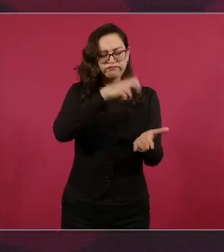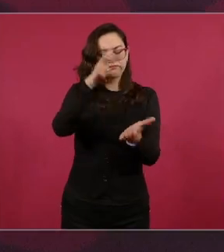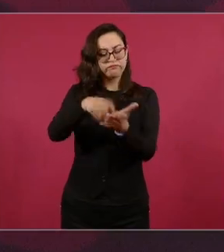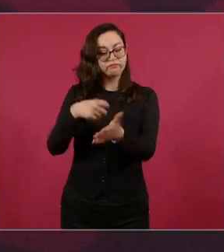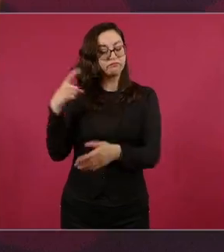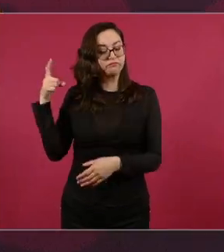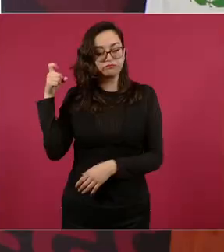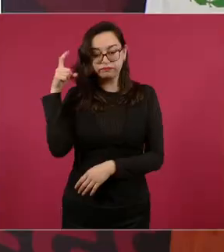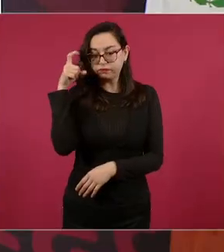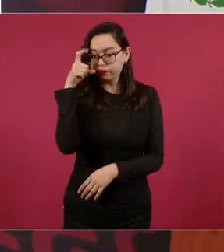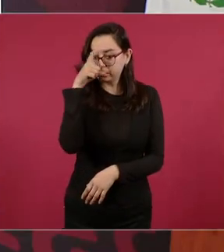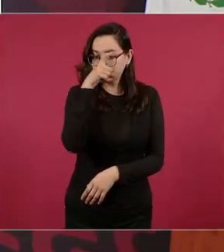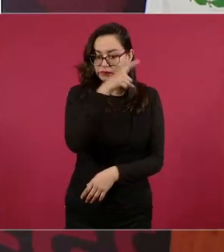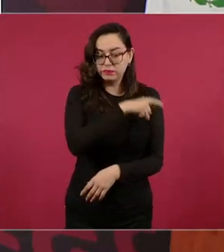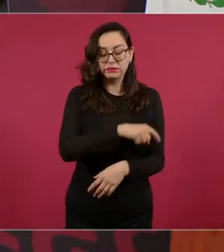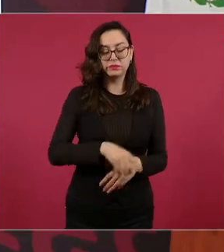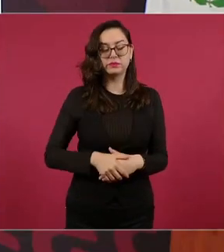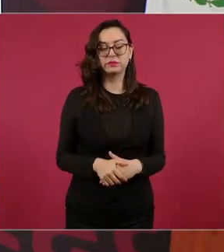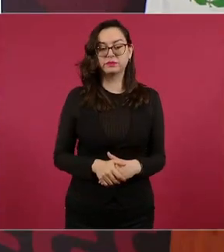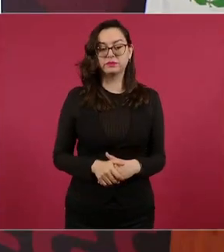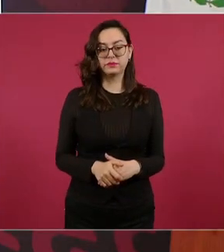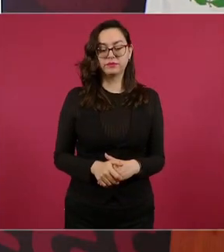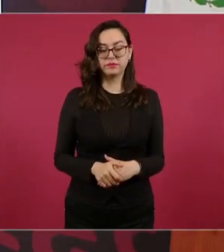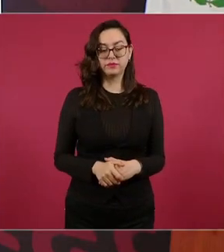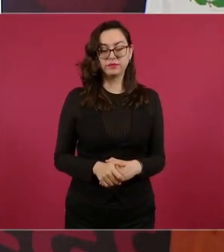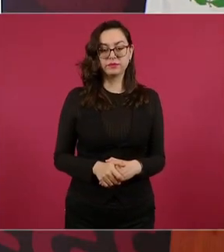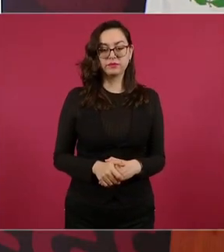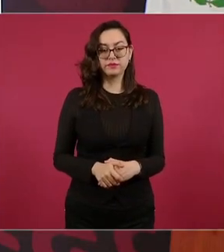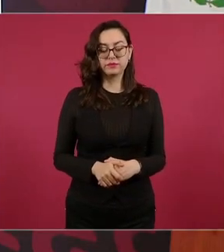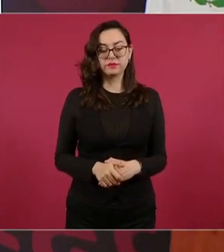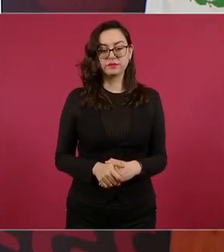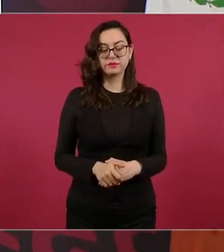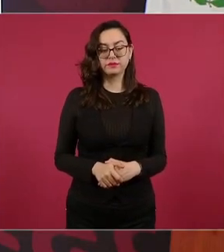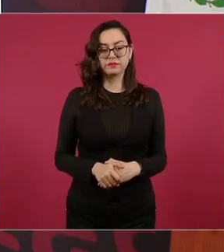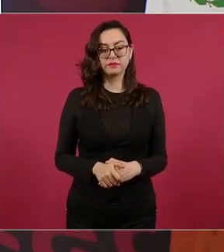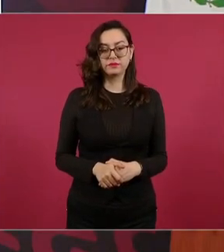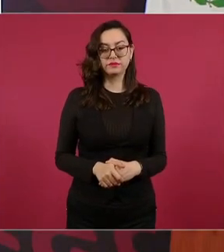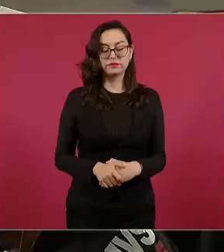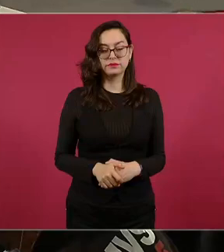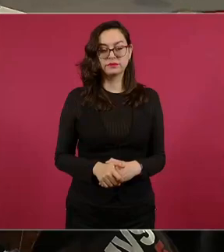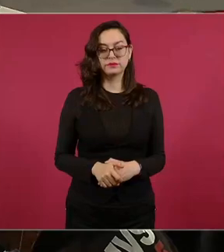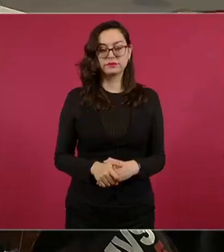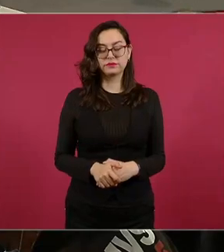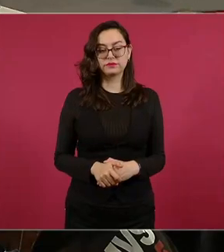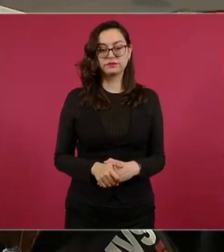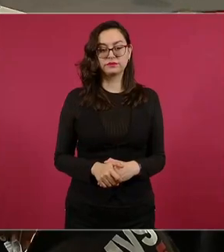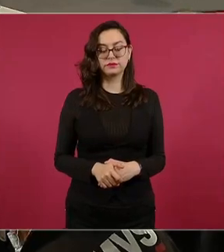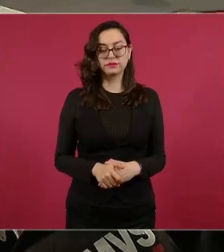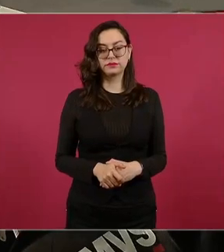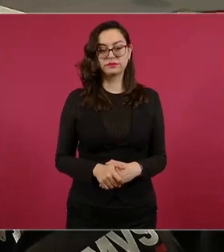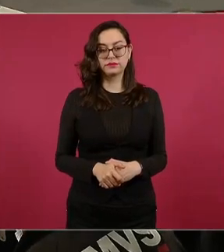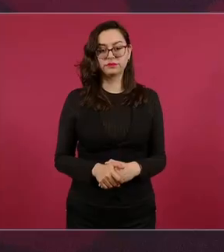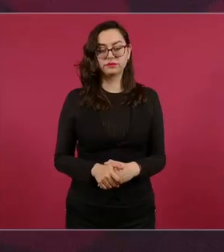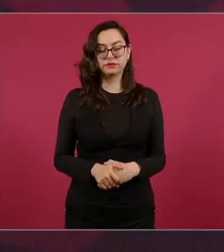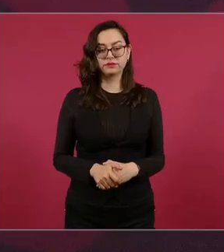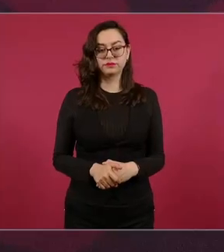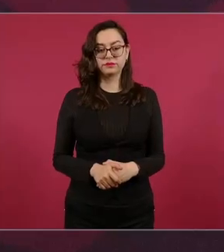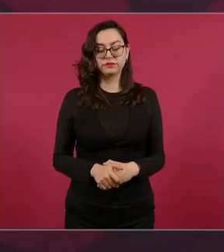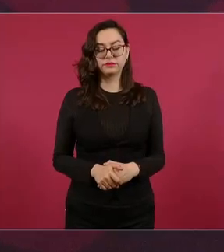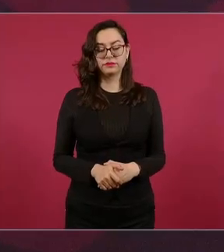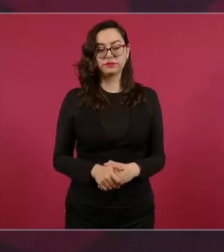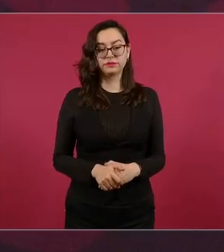lo que nos ha costado destinar dos